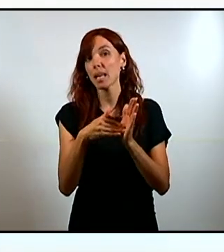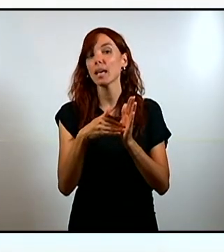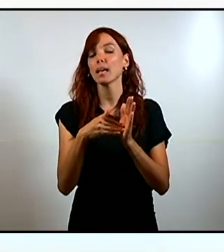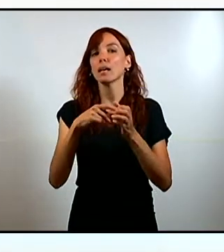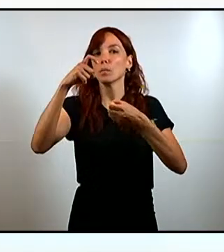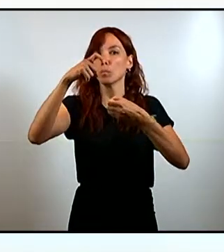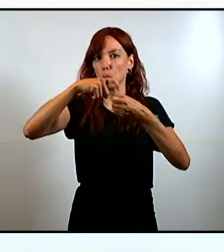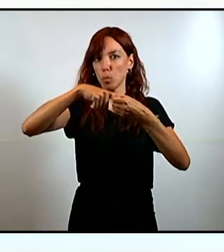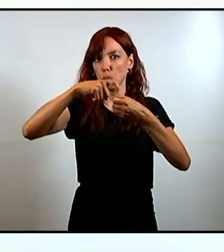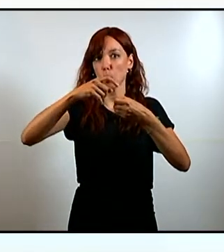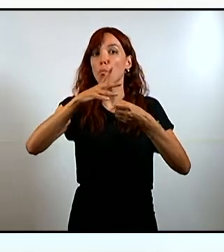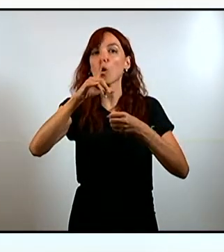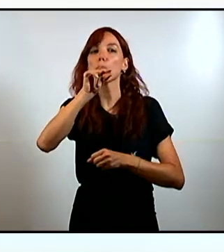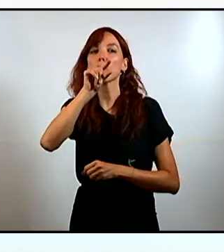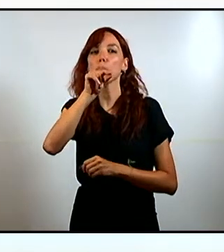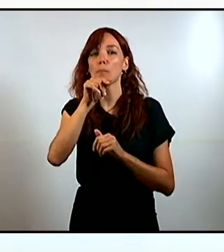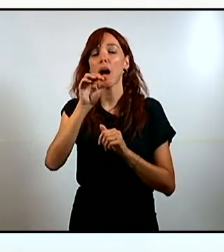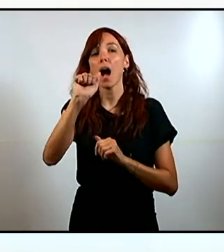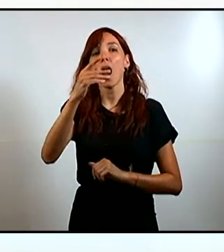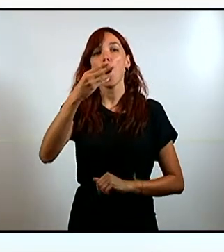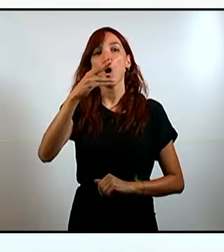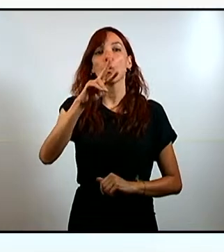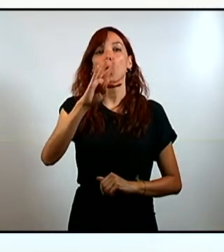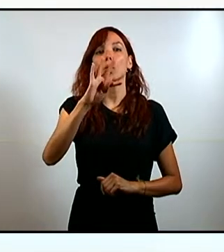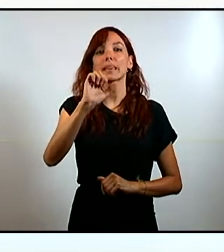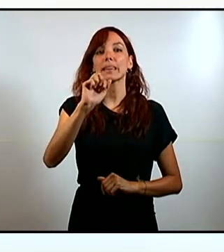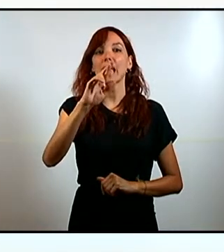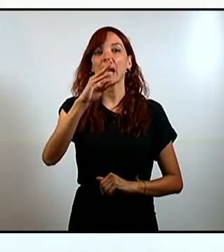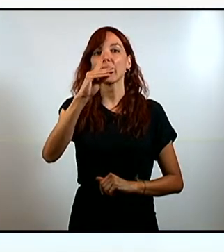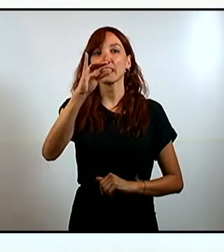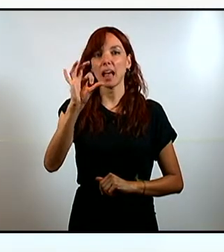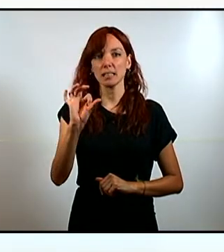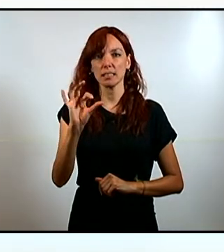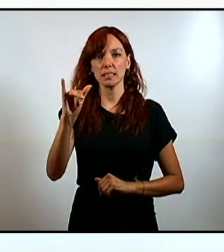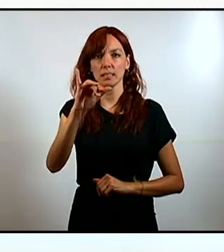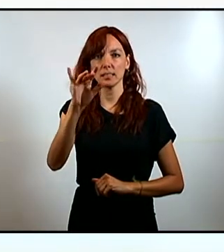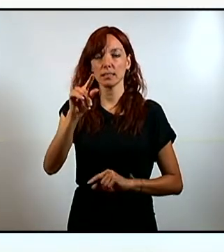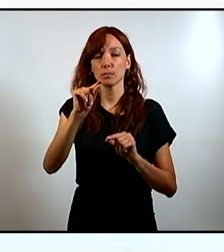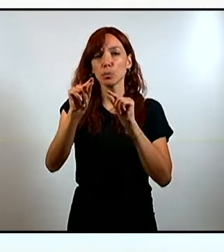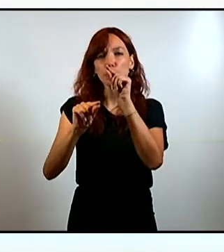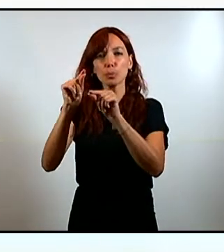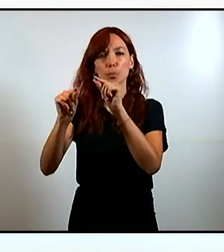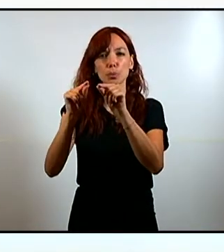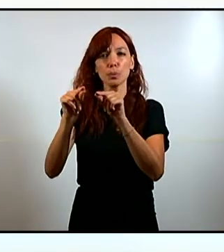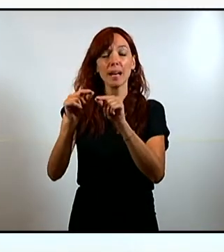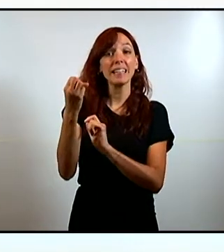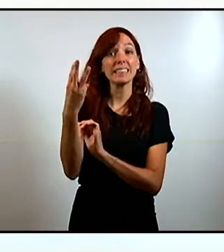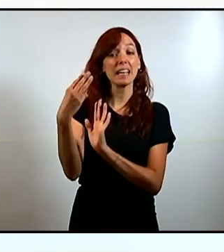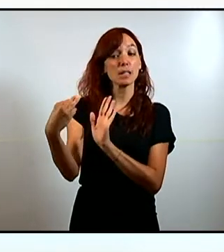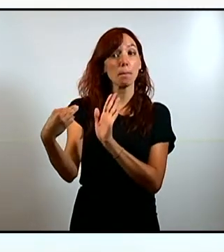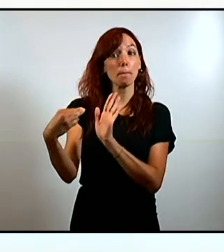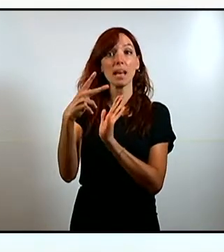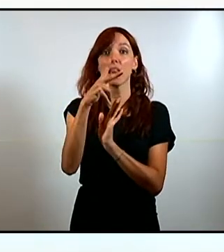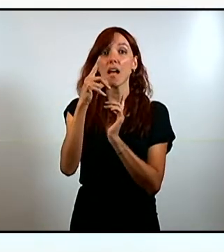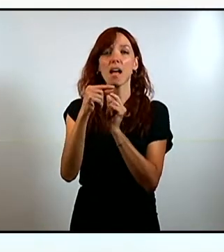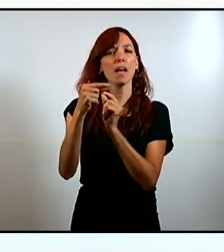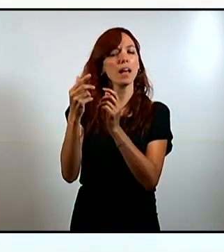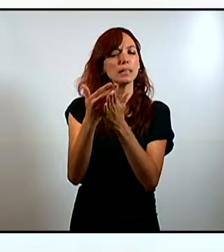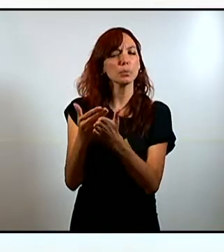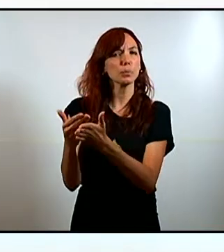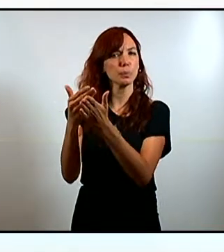existencia de abutardas. Hemos conseguido un acuerdo en el que se ha estudiado que estas 3.000 hectáreas solo van a quedar unas